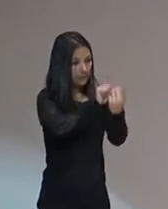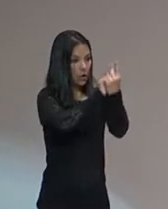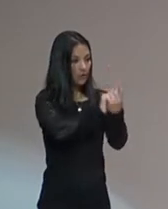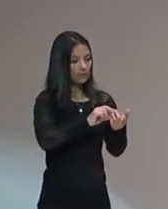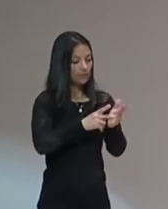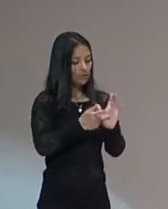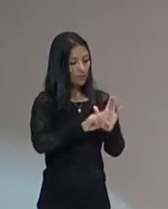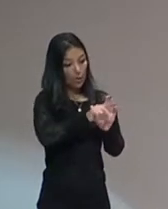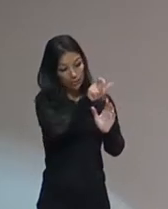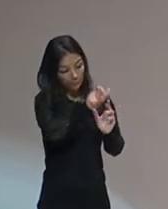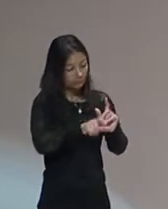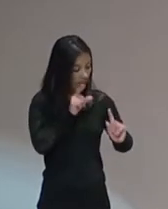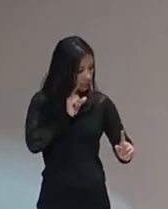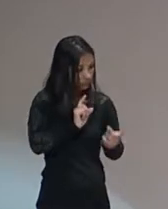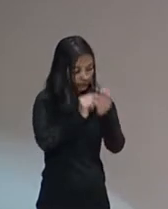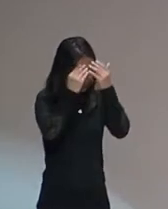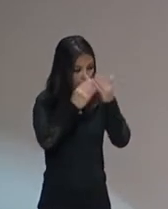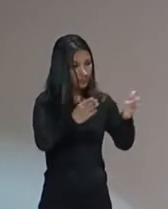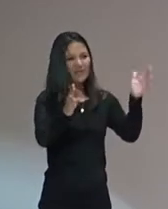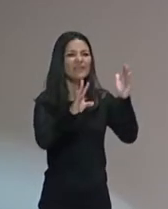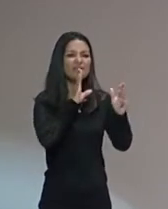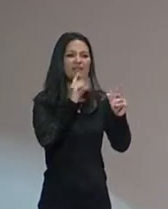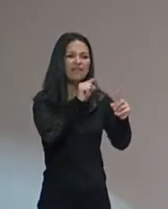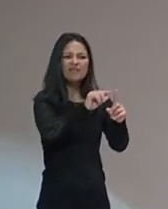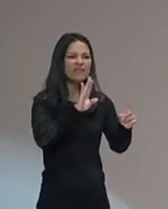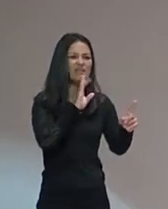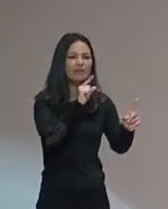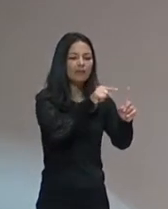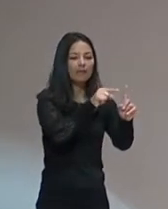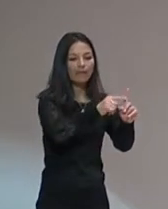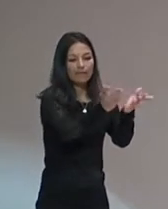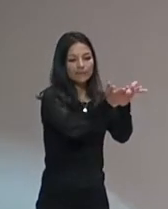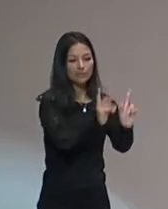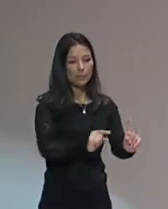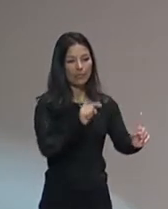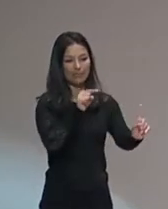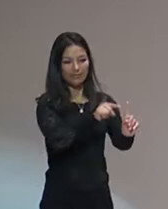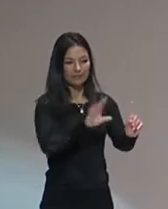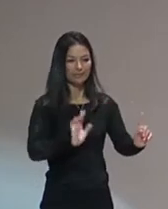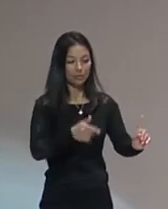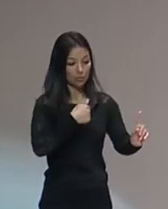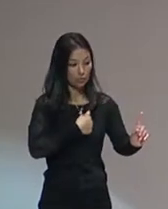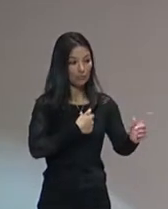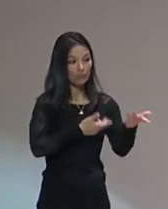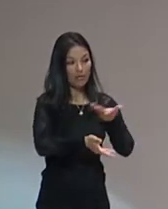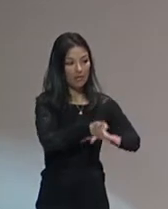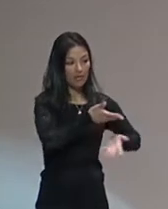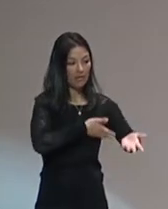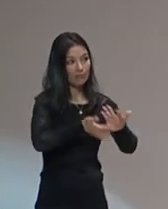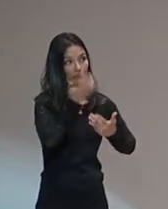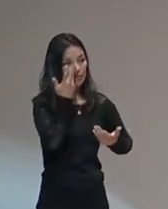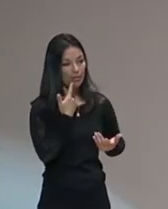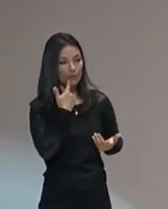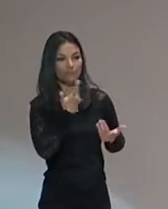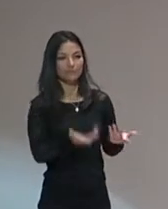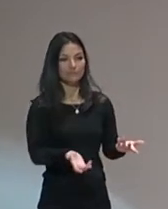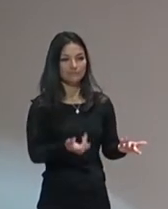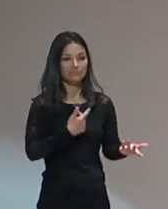otro, y ese otro es mi estudiante. Es la persona con la que yo interactúo